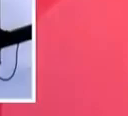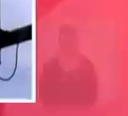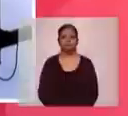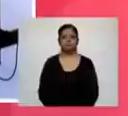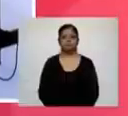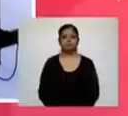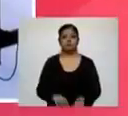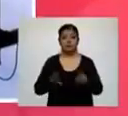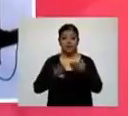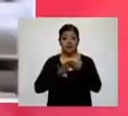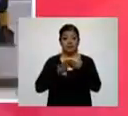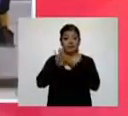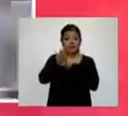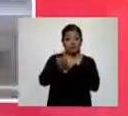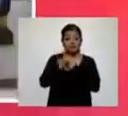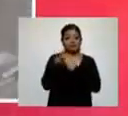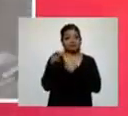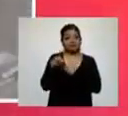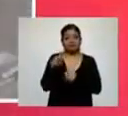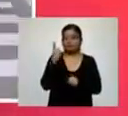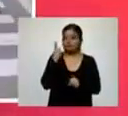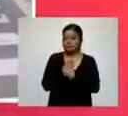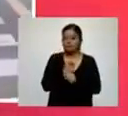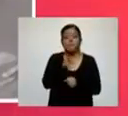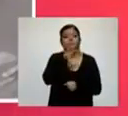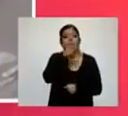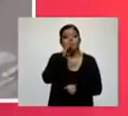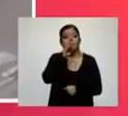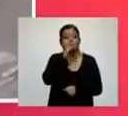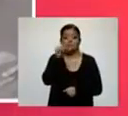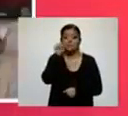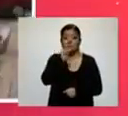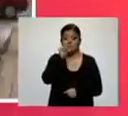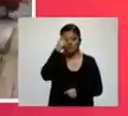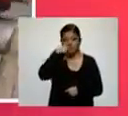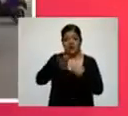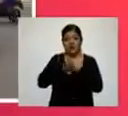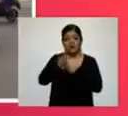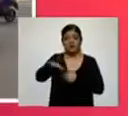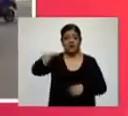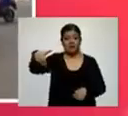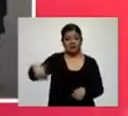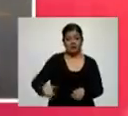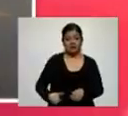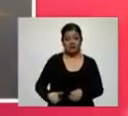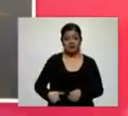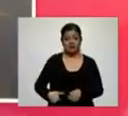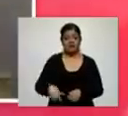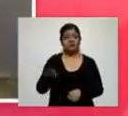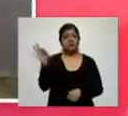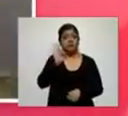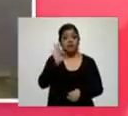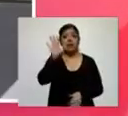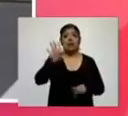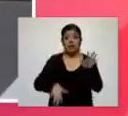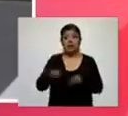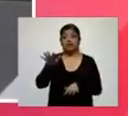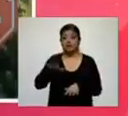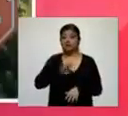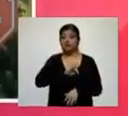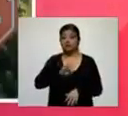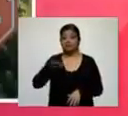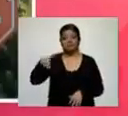La prevención es la principal herramienta que tienen los padres de familia para evitar accidentes en la calle, que en algunos casos pueden ser